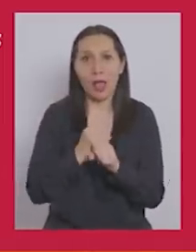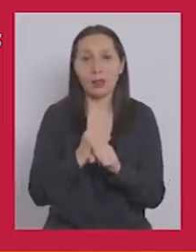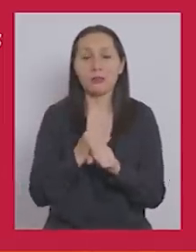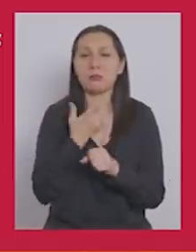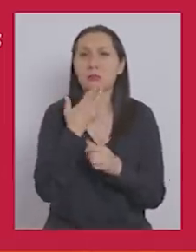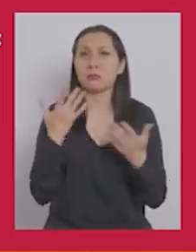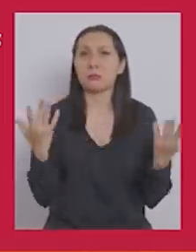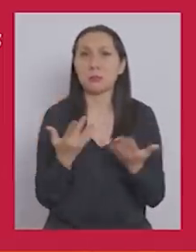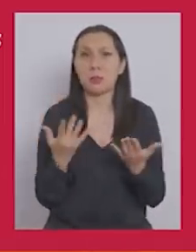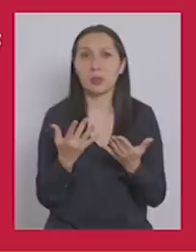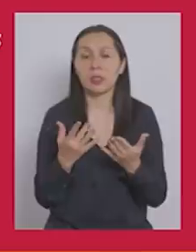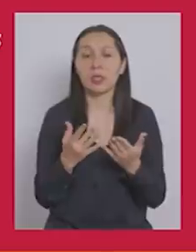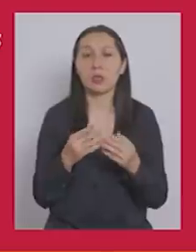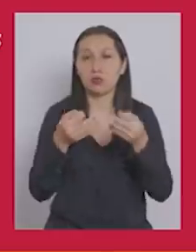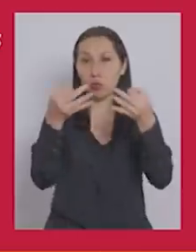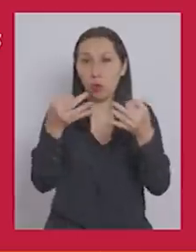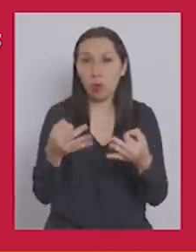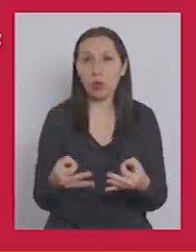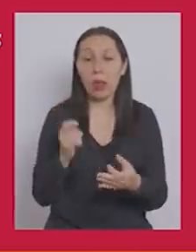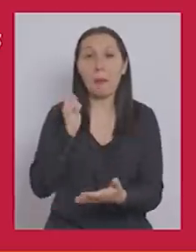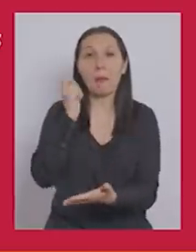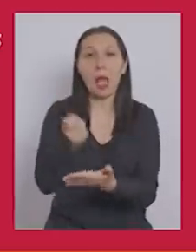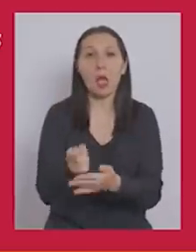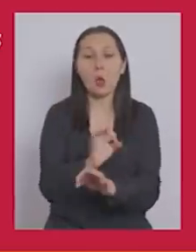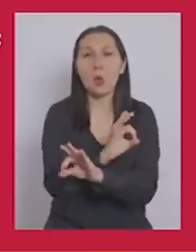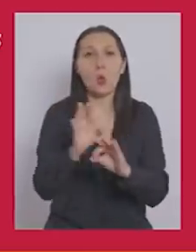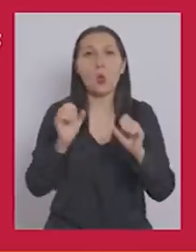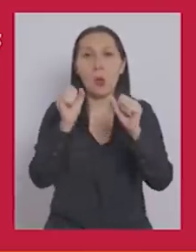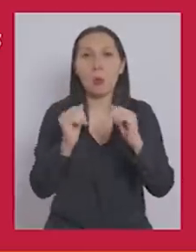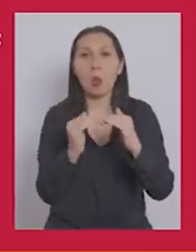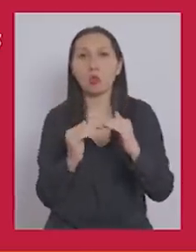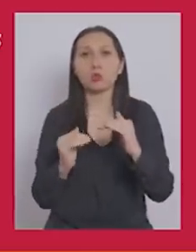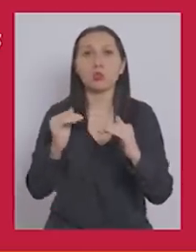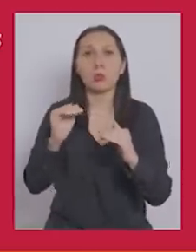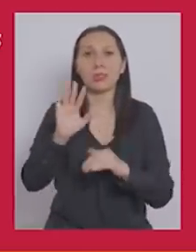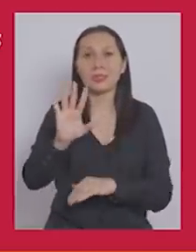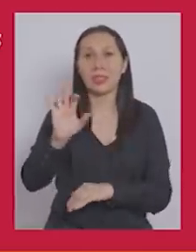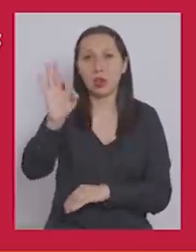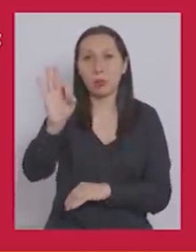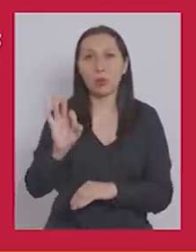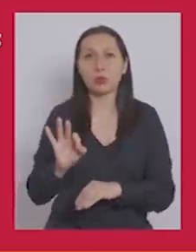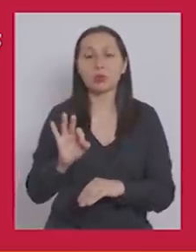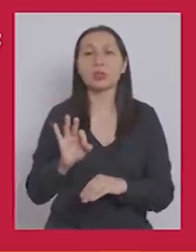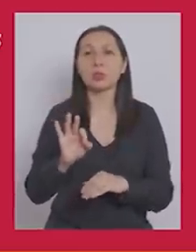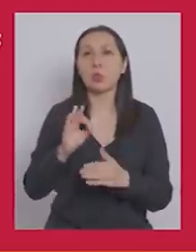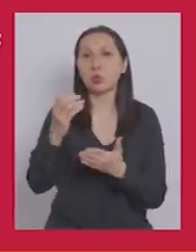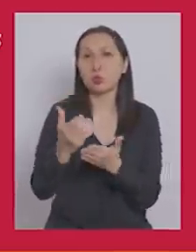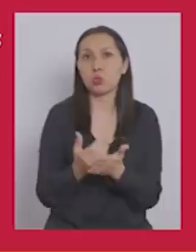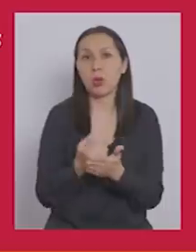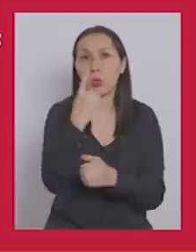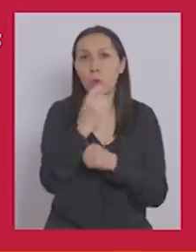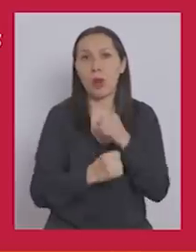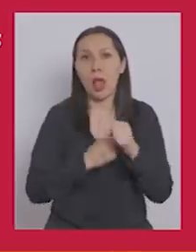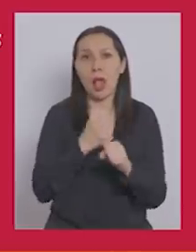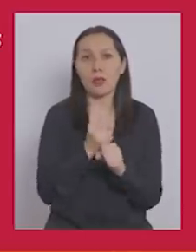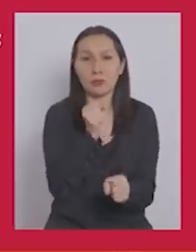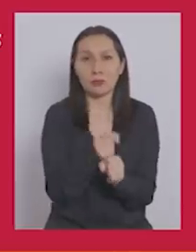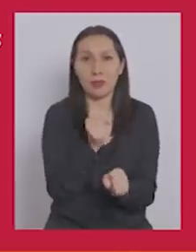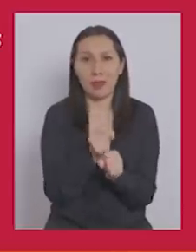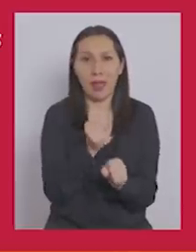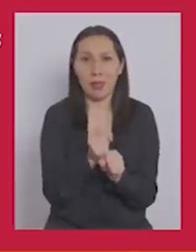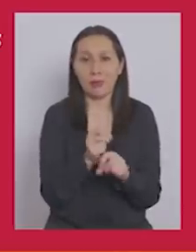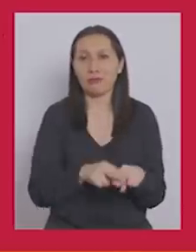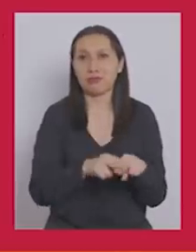anuales, y porque el monto total del pago nunca podrá exceder al 5% de los ingresos anuales del